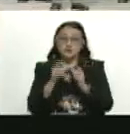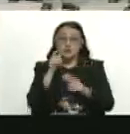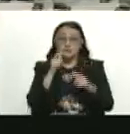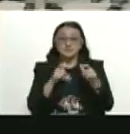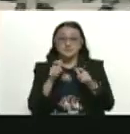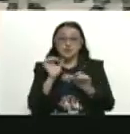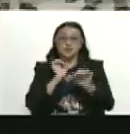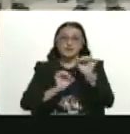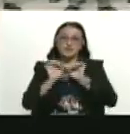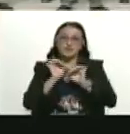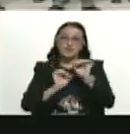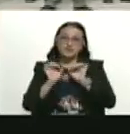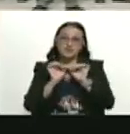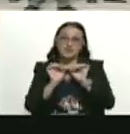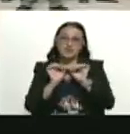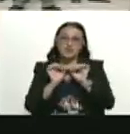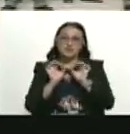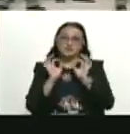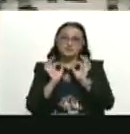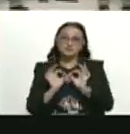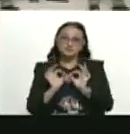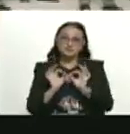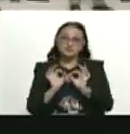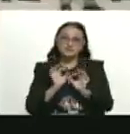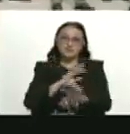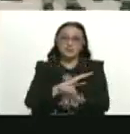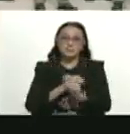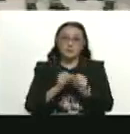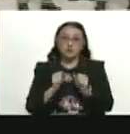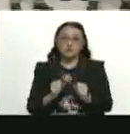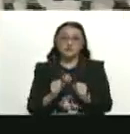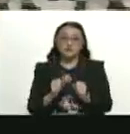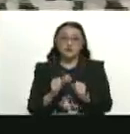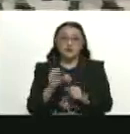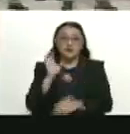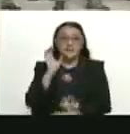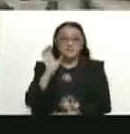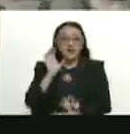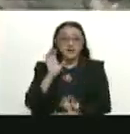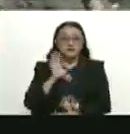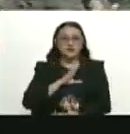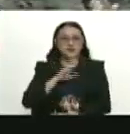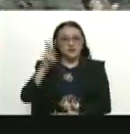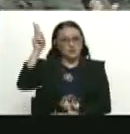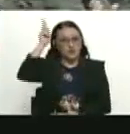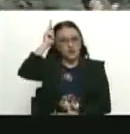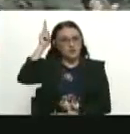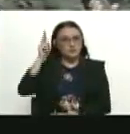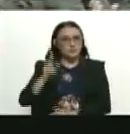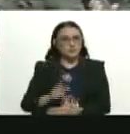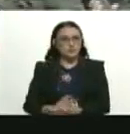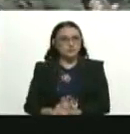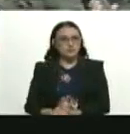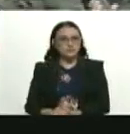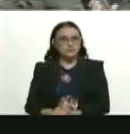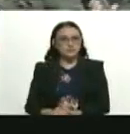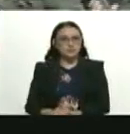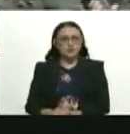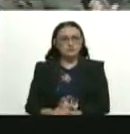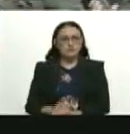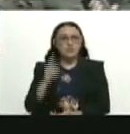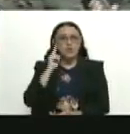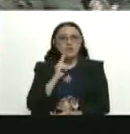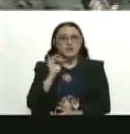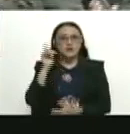de defender, consolidar y potenciar la patria de Guaycaipuro, Bolívar y